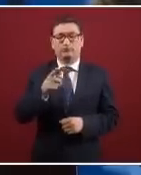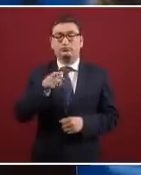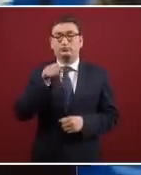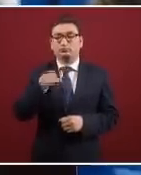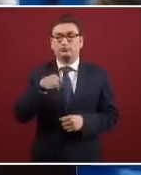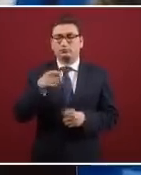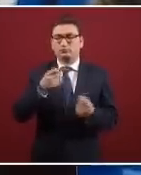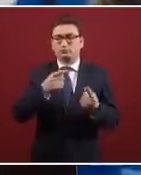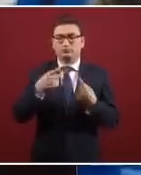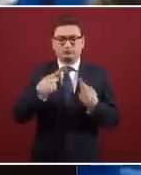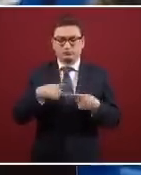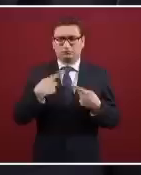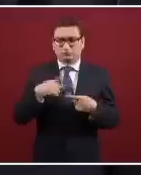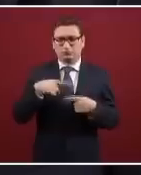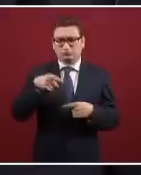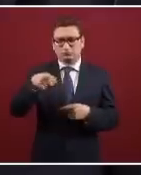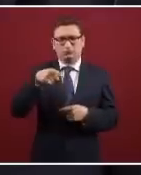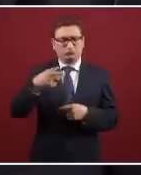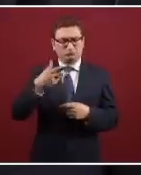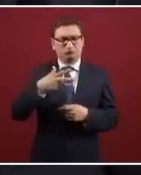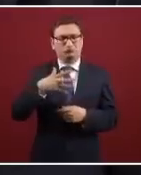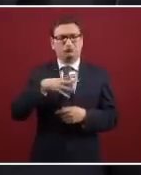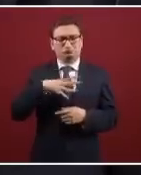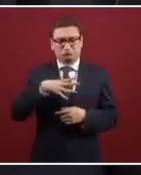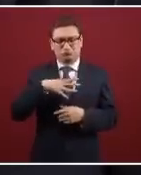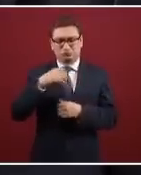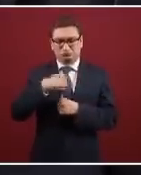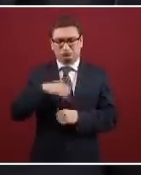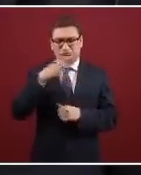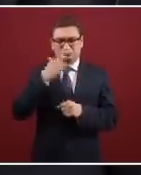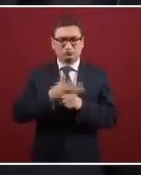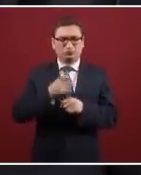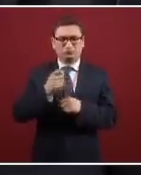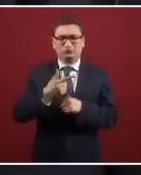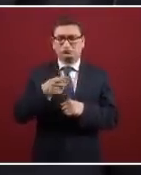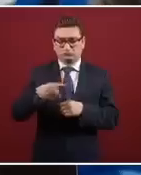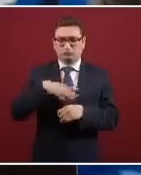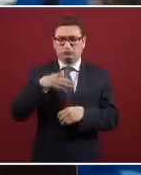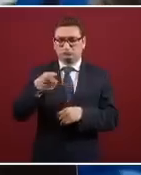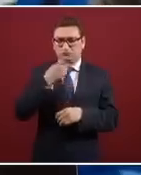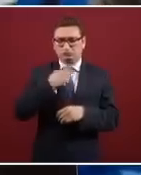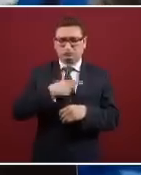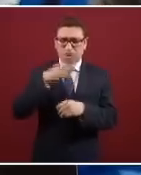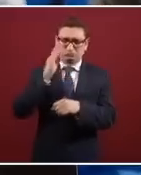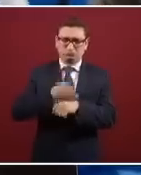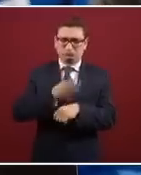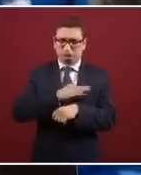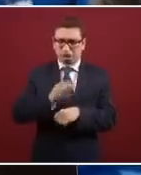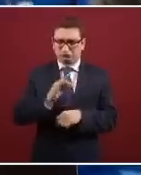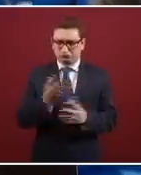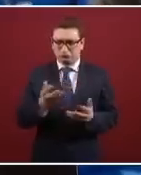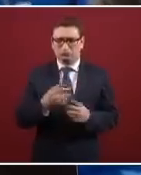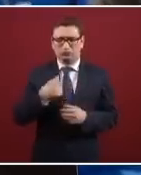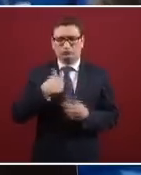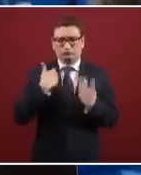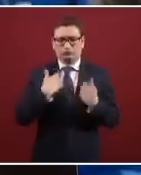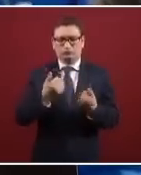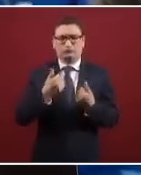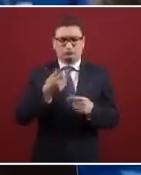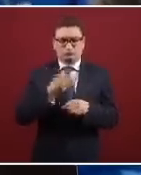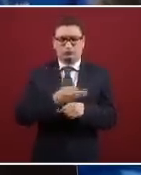estén involucradas en estos asuntos, habrá consecuencias. Entiendo que hay una